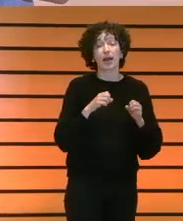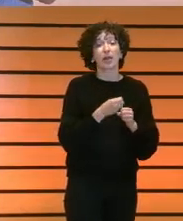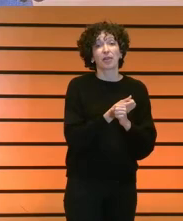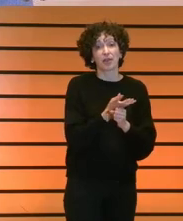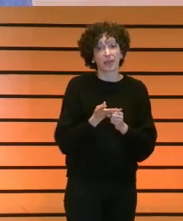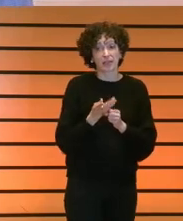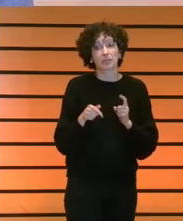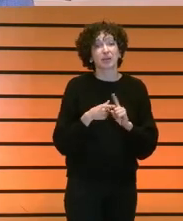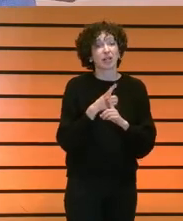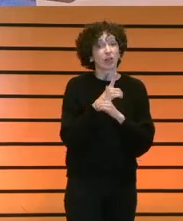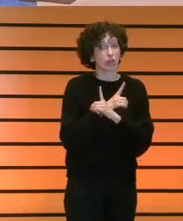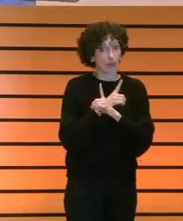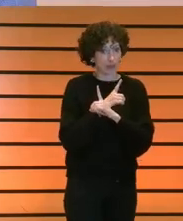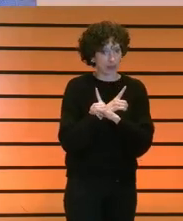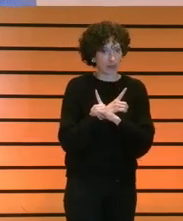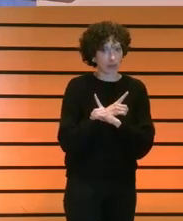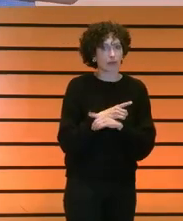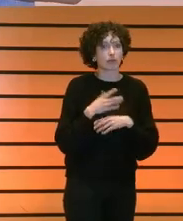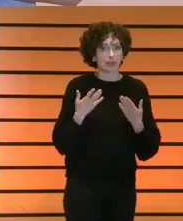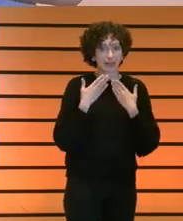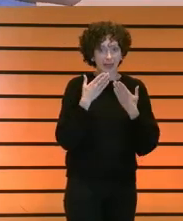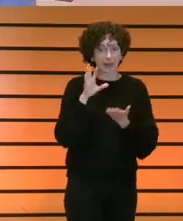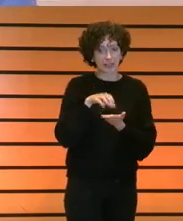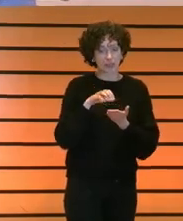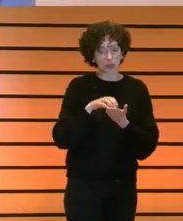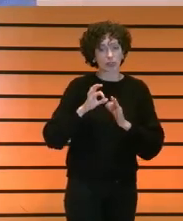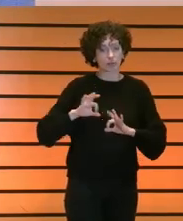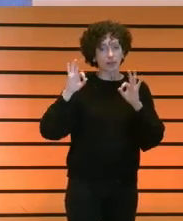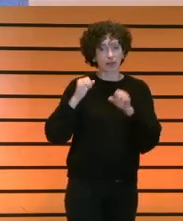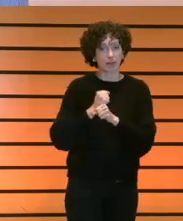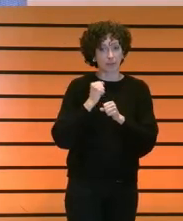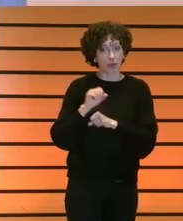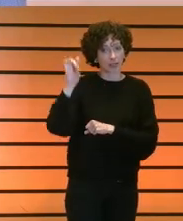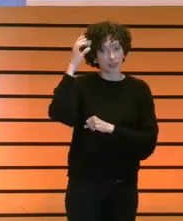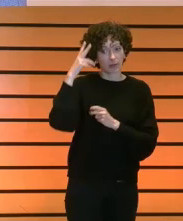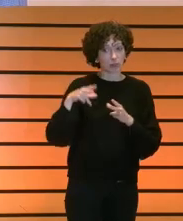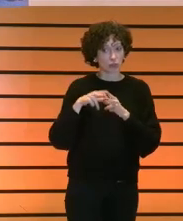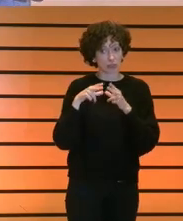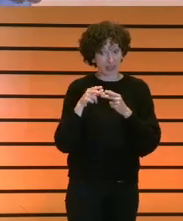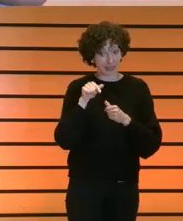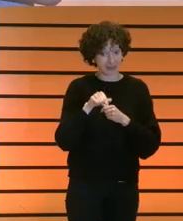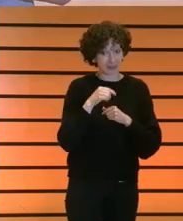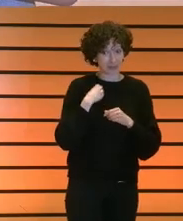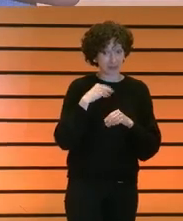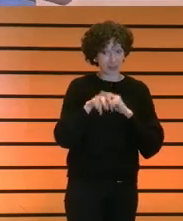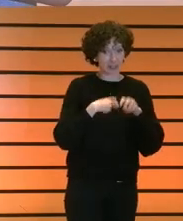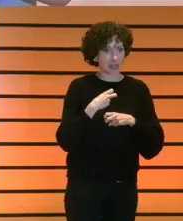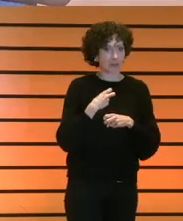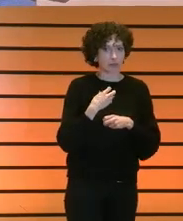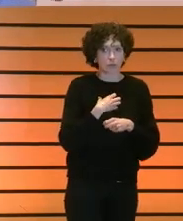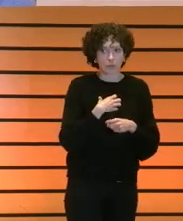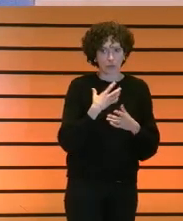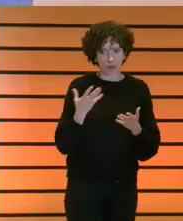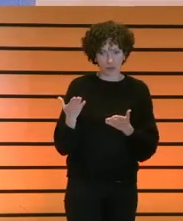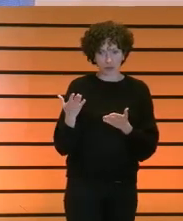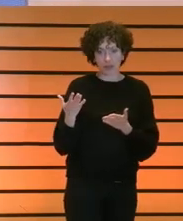esto si no fuera gracias a los centros especiales de empleo de iniciativa social, no se podría realizar. Y esos CDs y esos DVDs